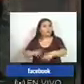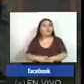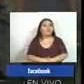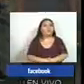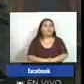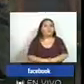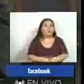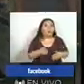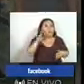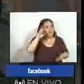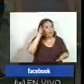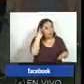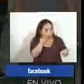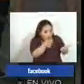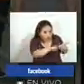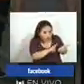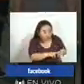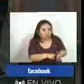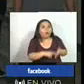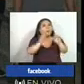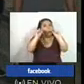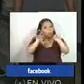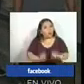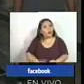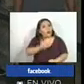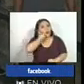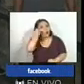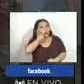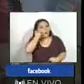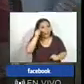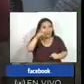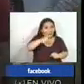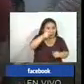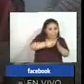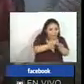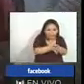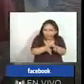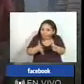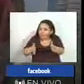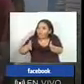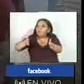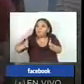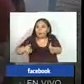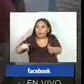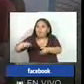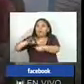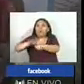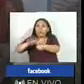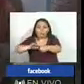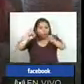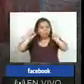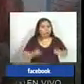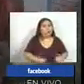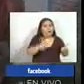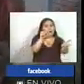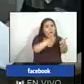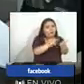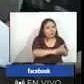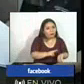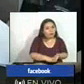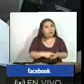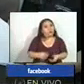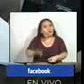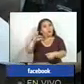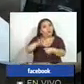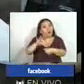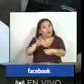El preenrolamiento permite que jóvenes que cumplen la mayoría de edad antes de cualquier elección puedan inscribirse y participar de